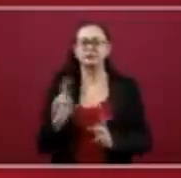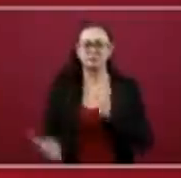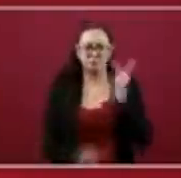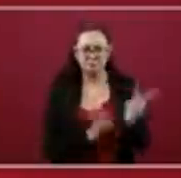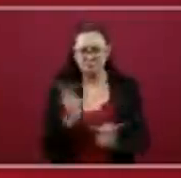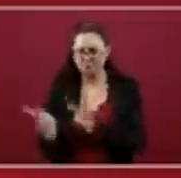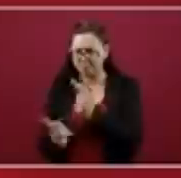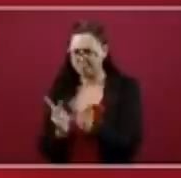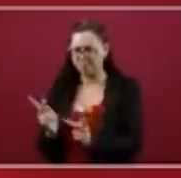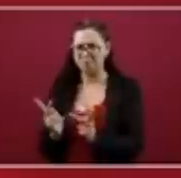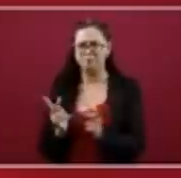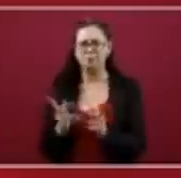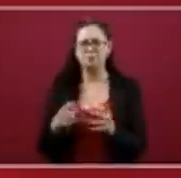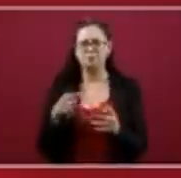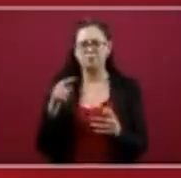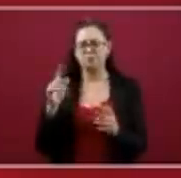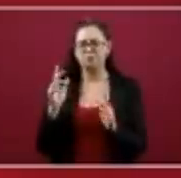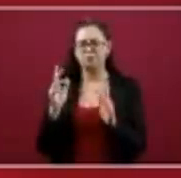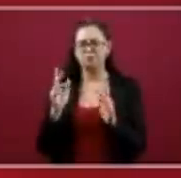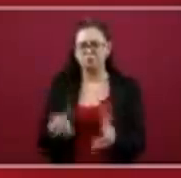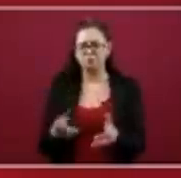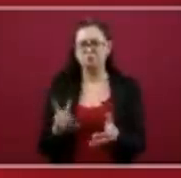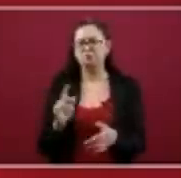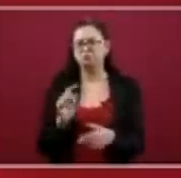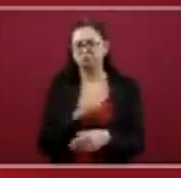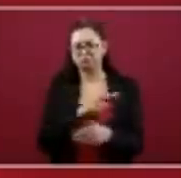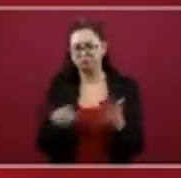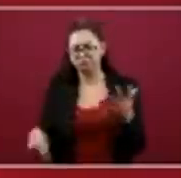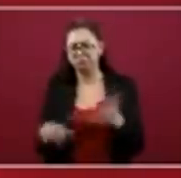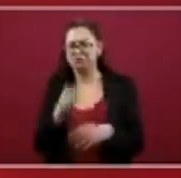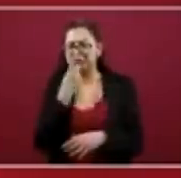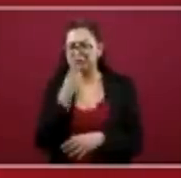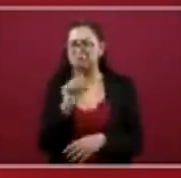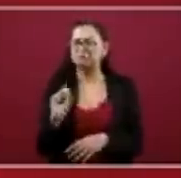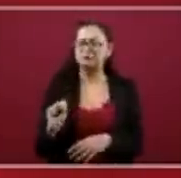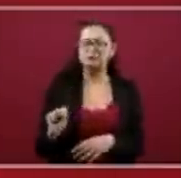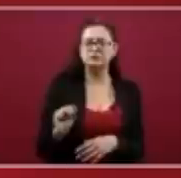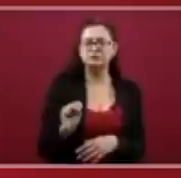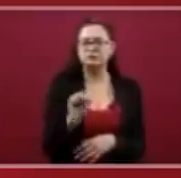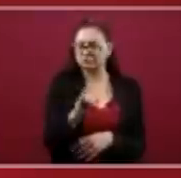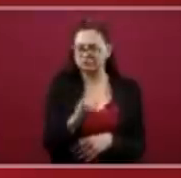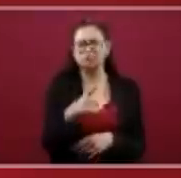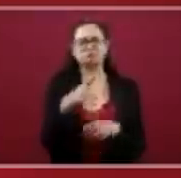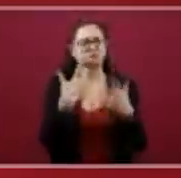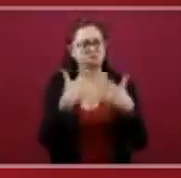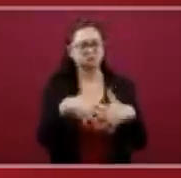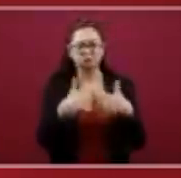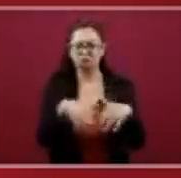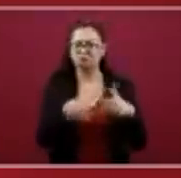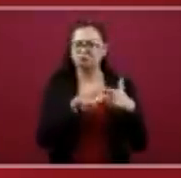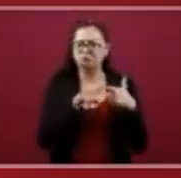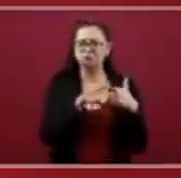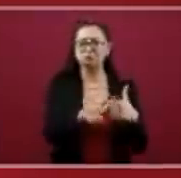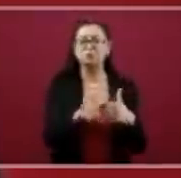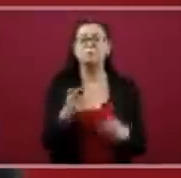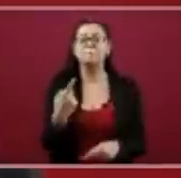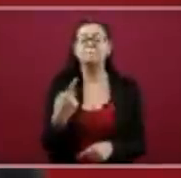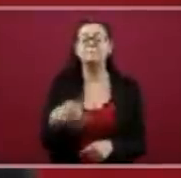resultado fue favorable a que opere la planta,